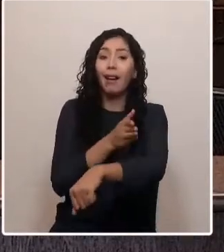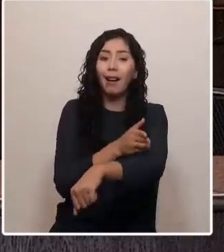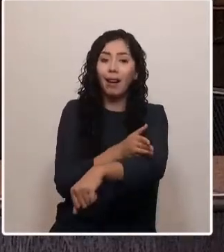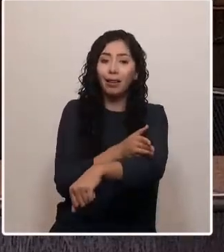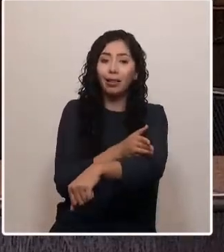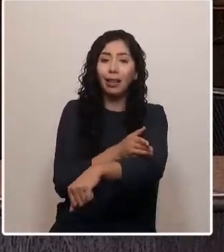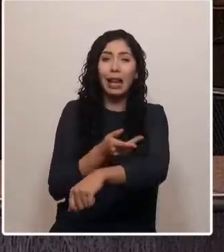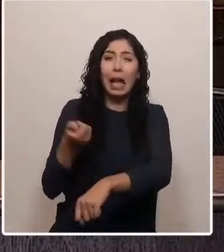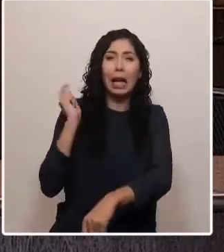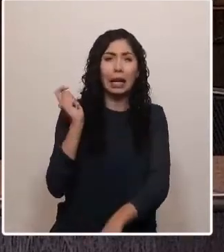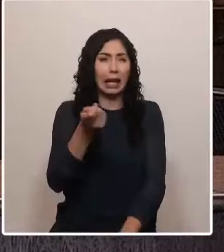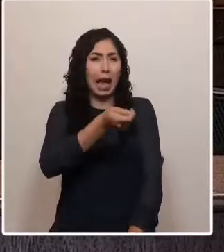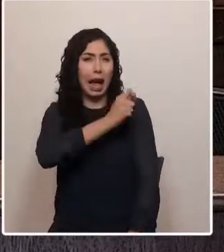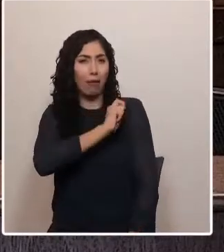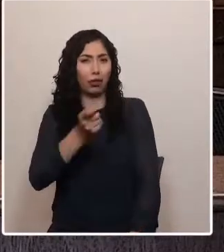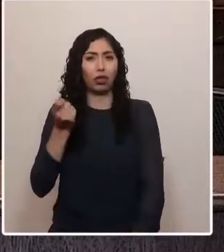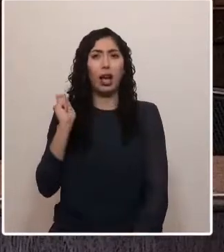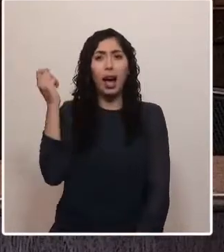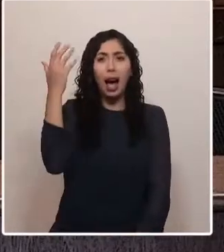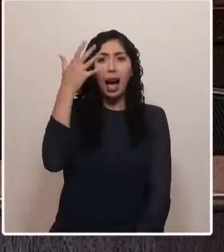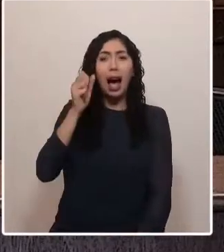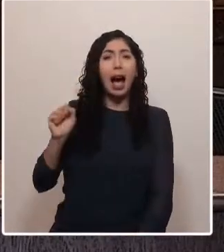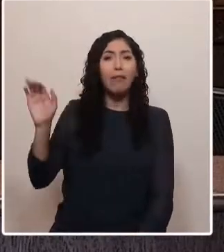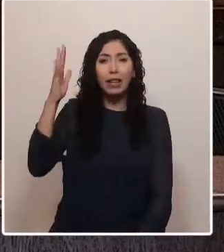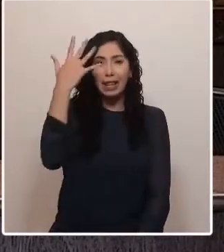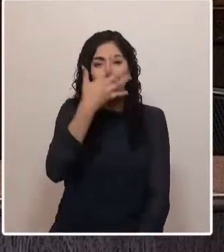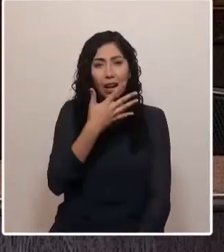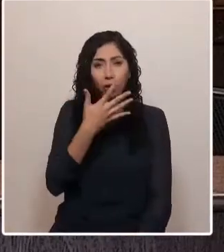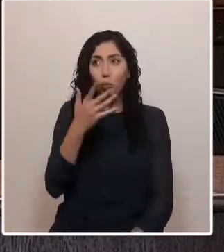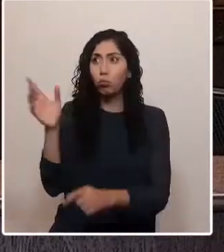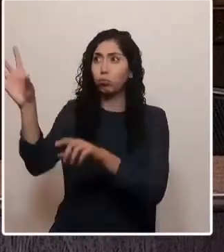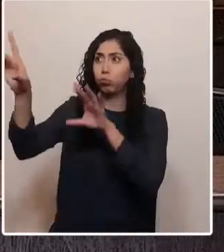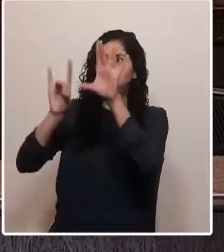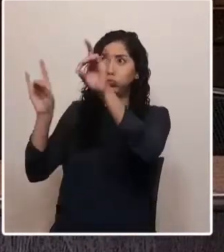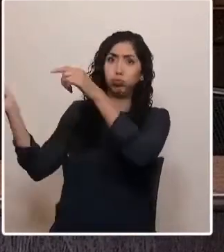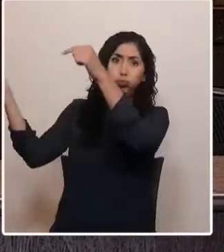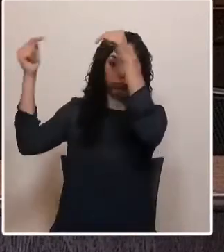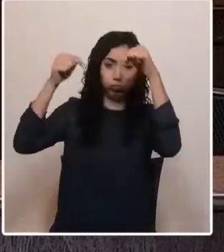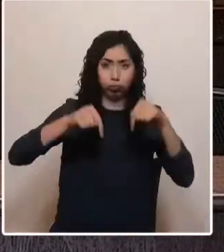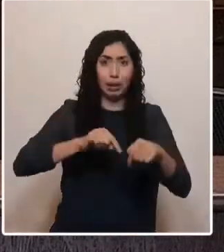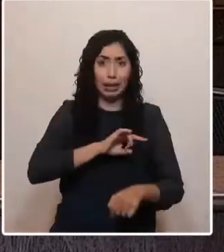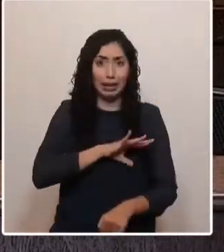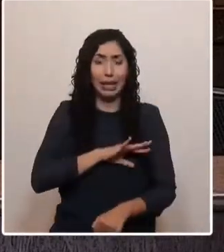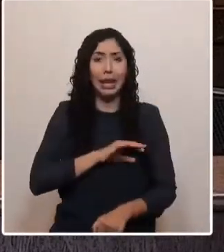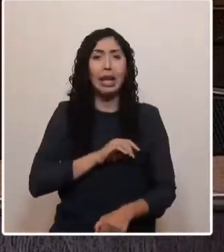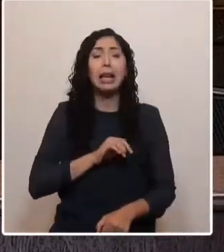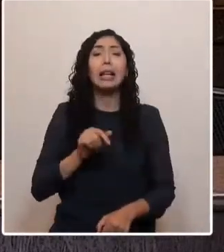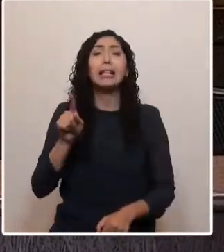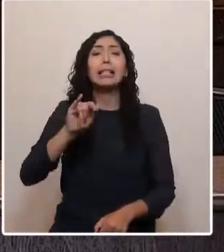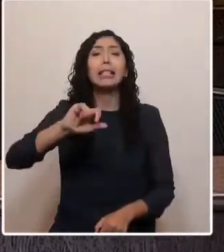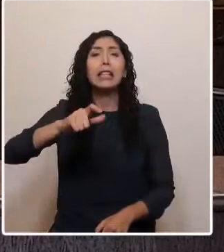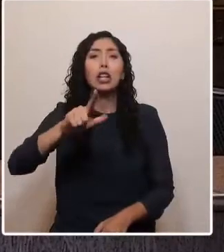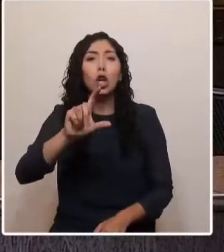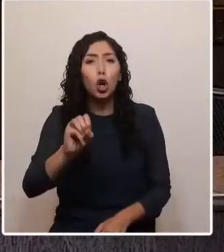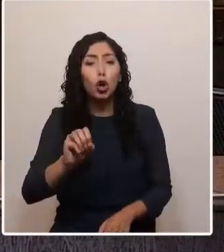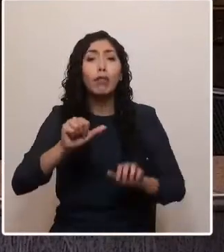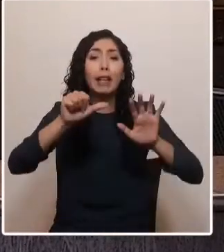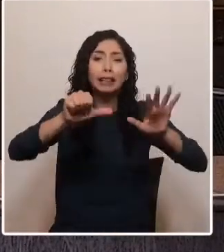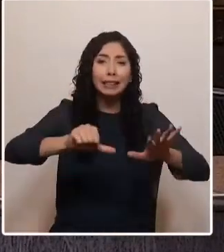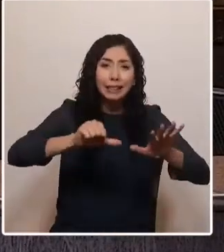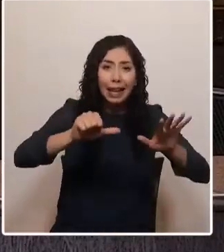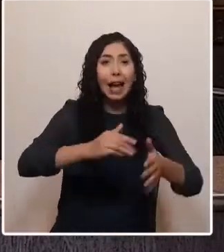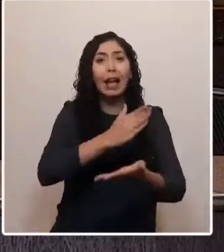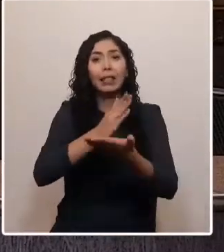esclavos africanos traídos al actual territorio nacional entre los siglos XVI y XIX. Hoy, en el